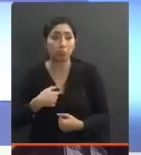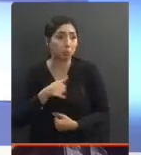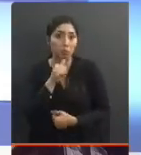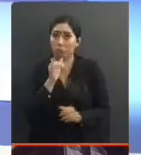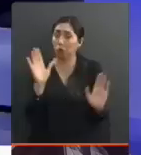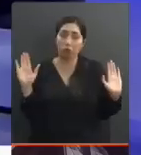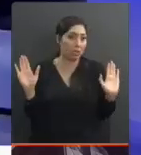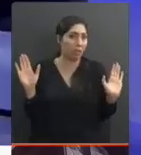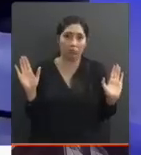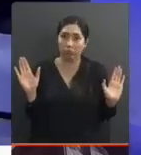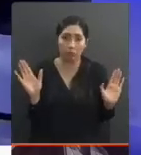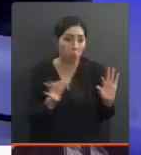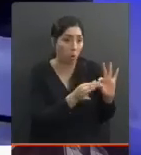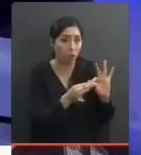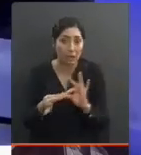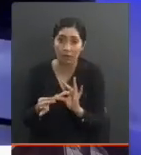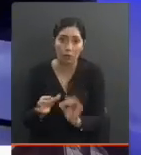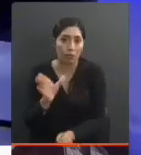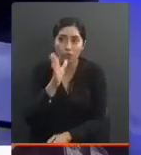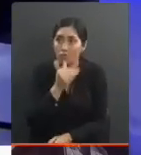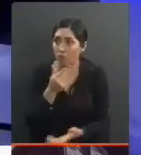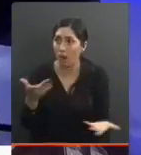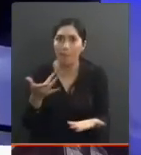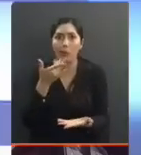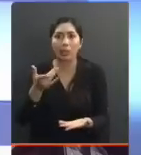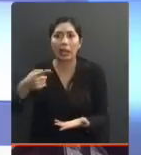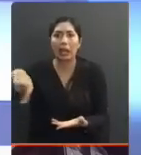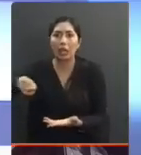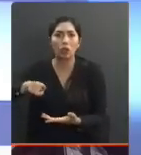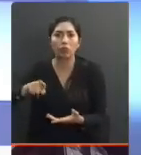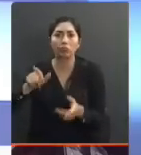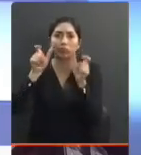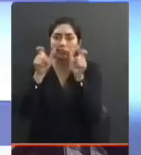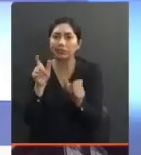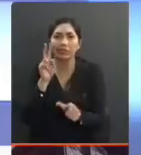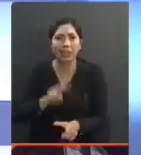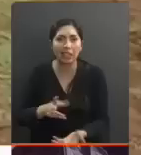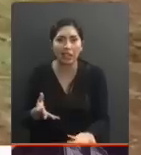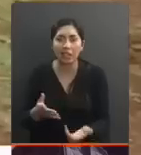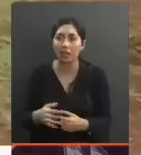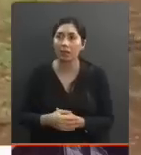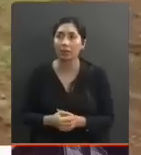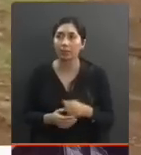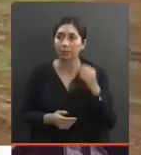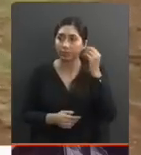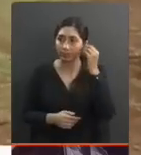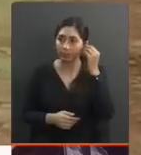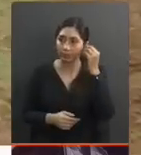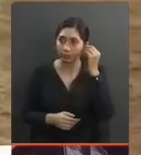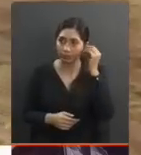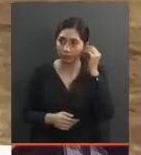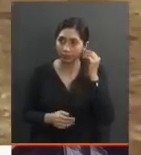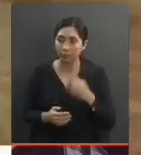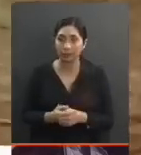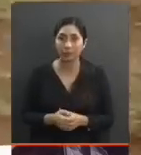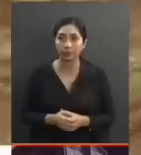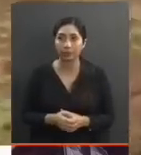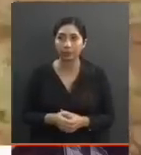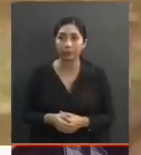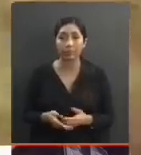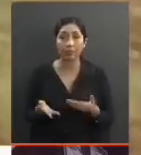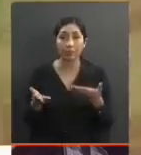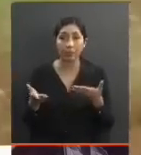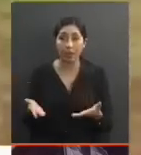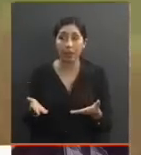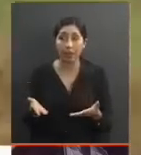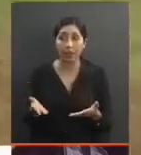No tengo ningún argumento y ninguna razón lógica para saber por qué lo dejaron hacer. A mí me parece absolutamente irracional. Polémica instantánea, el Servicio